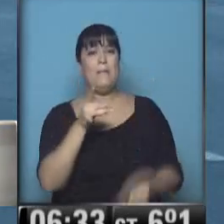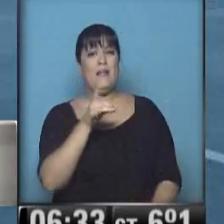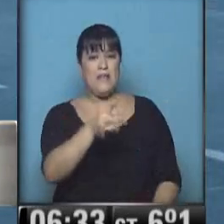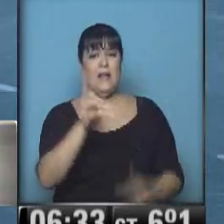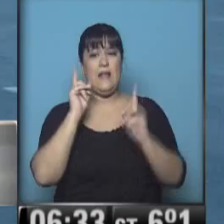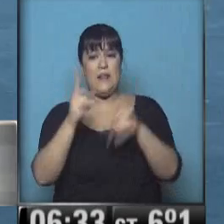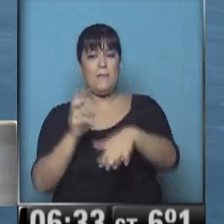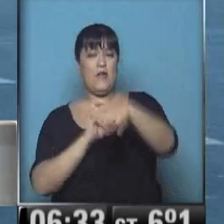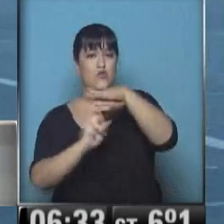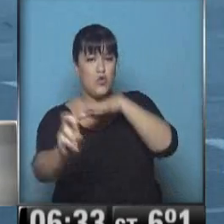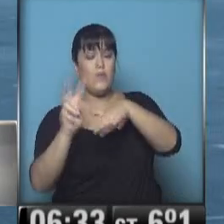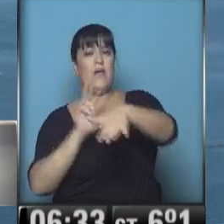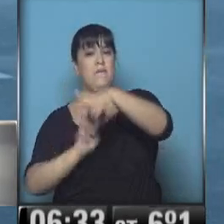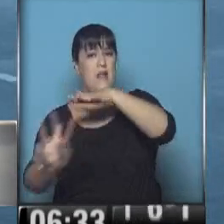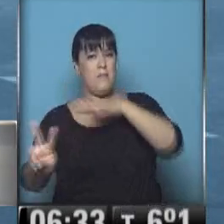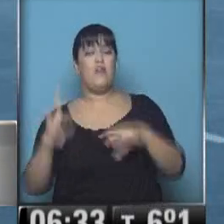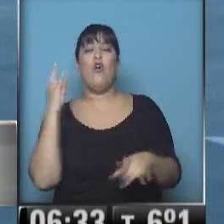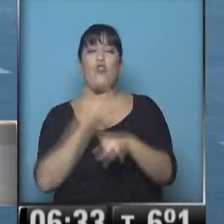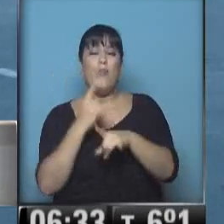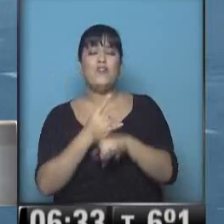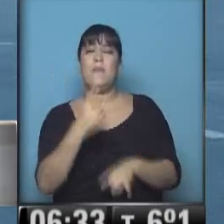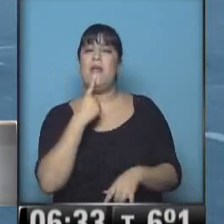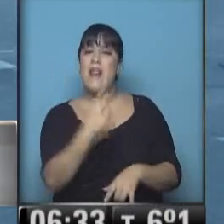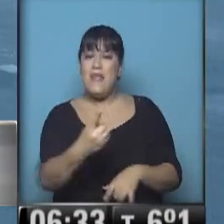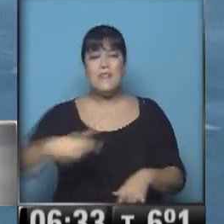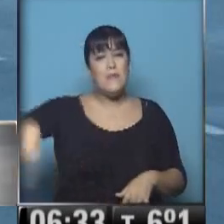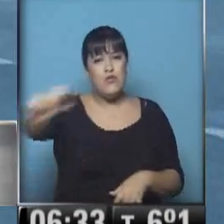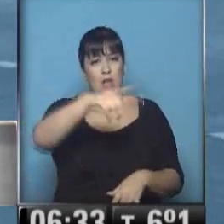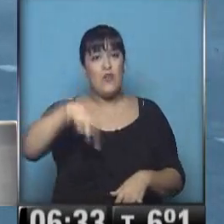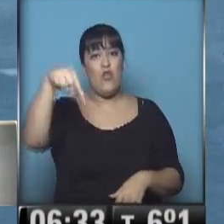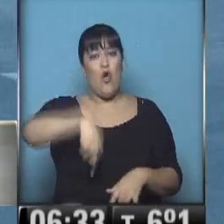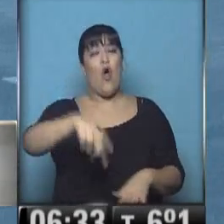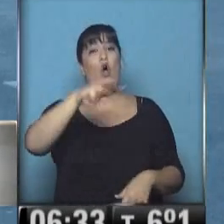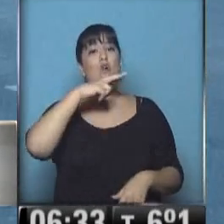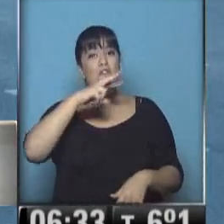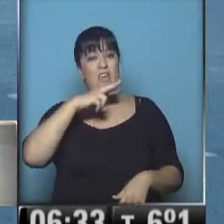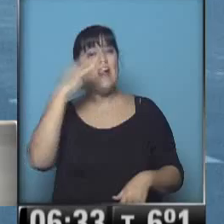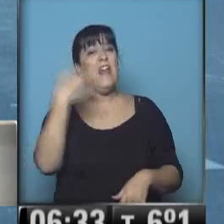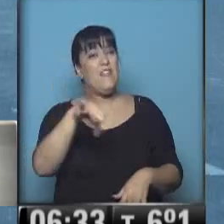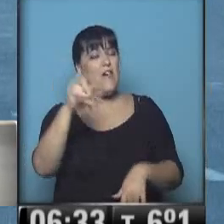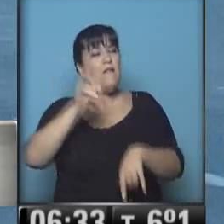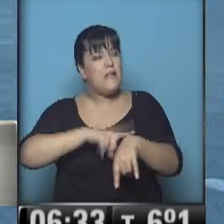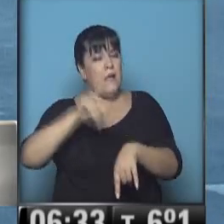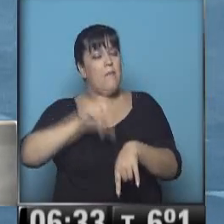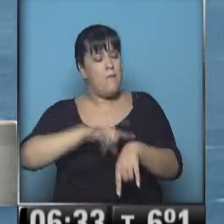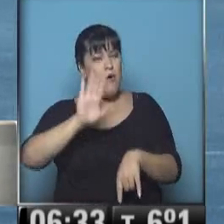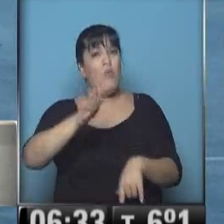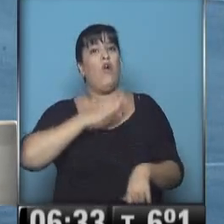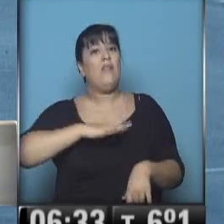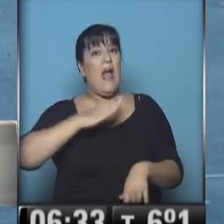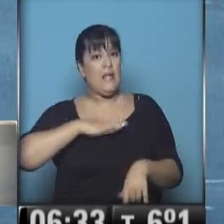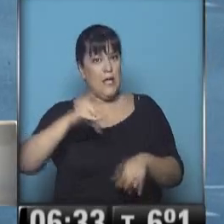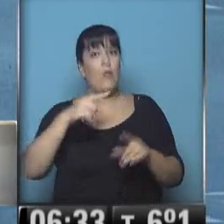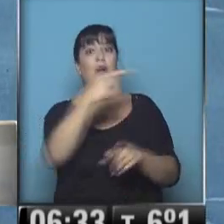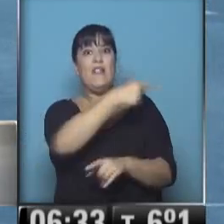6 líneas de subte, el premetro, como siempre le decimos a nuestros amigos, que hoy viernes salgan con tiempo porque hay más caudal vehicular, ¿no es así,